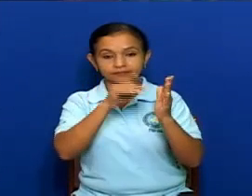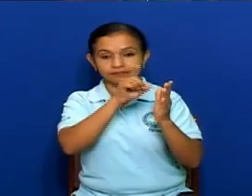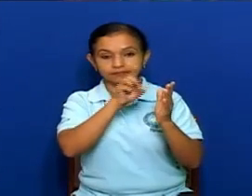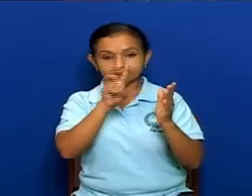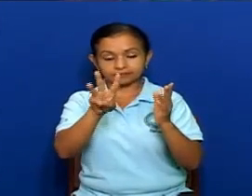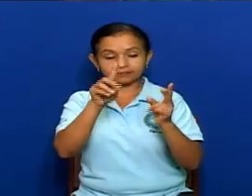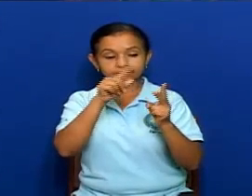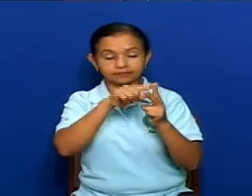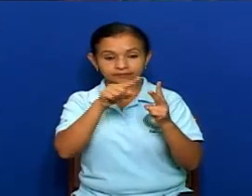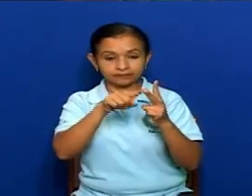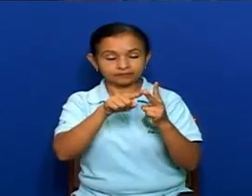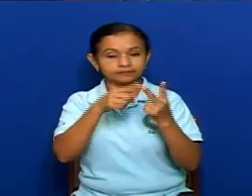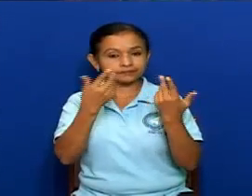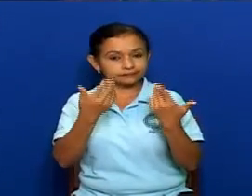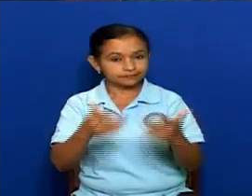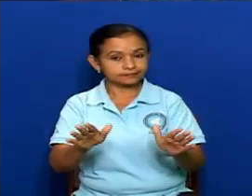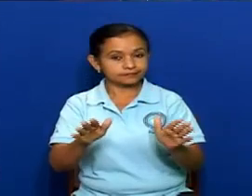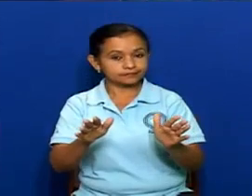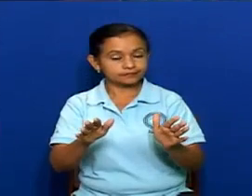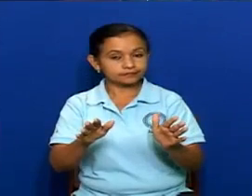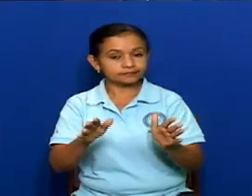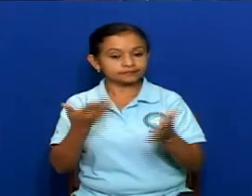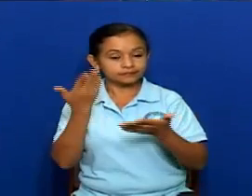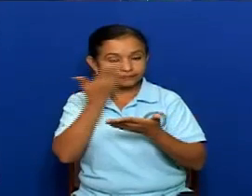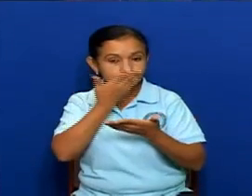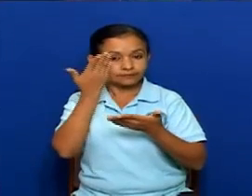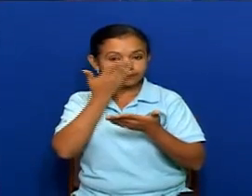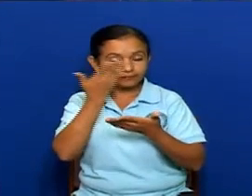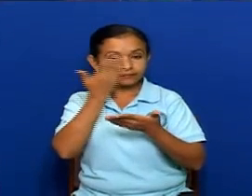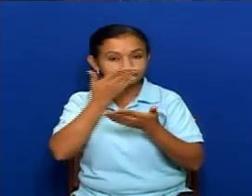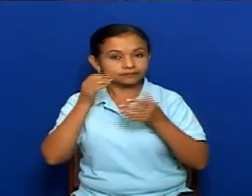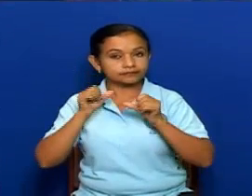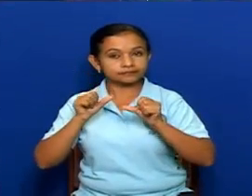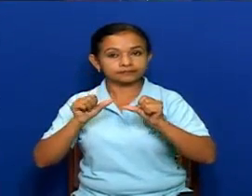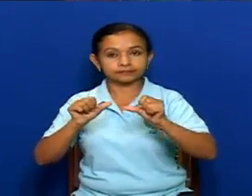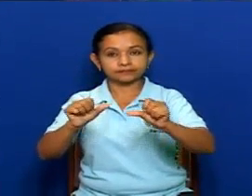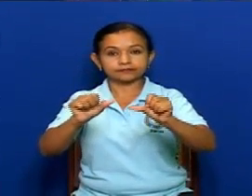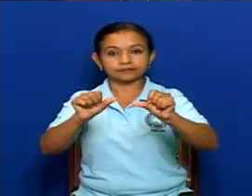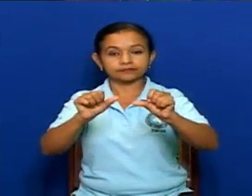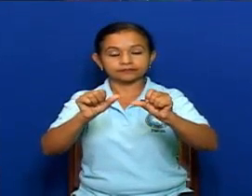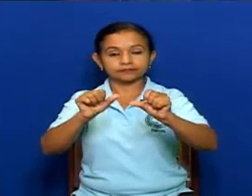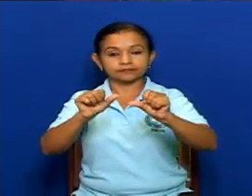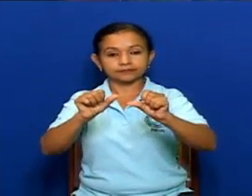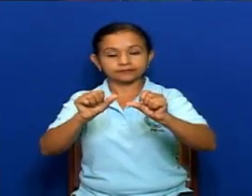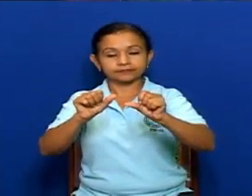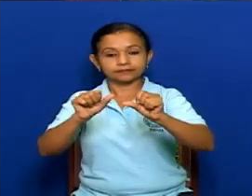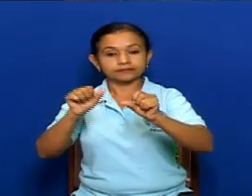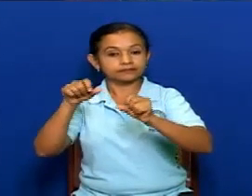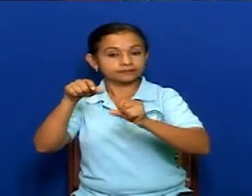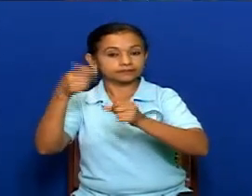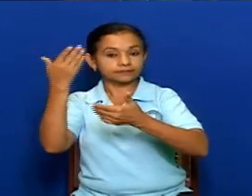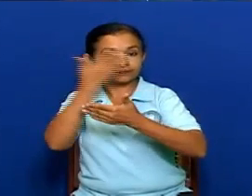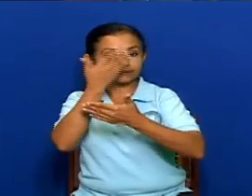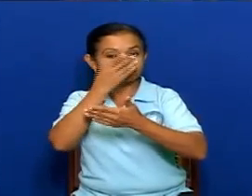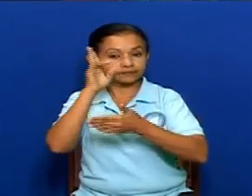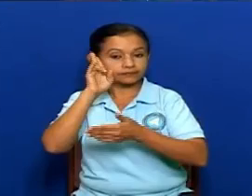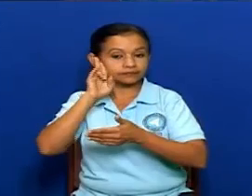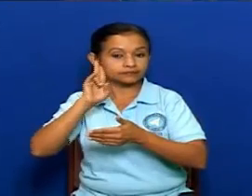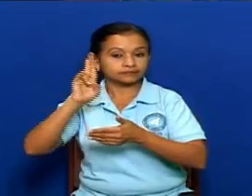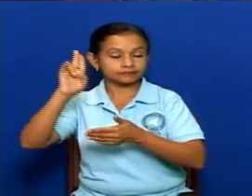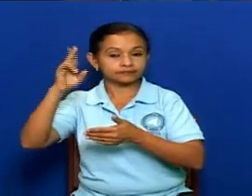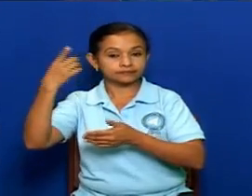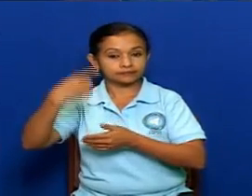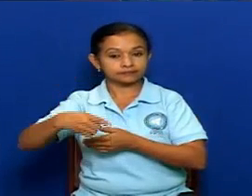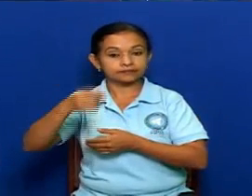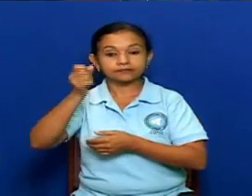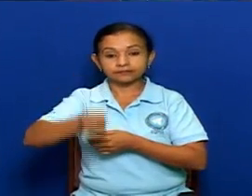los únicos pues que han venido formándose, han dado continuidad a este estudio, allá carreras profesionales en licenciaturas en Derecho.